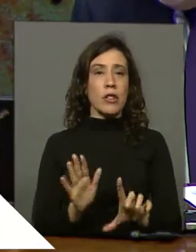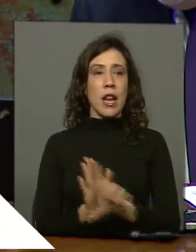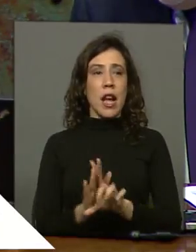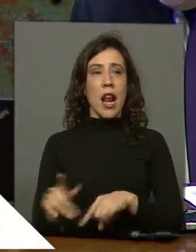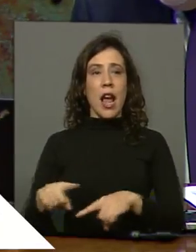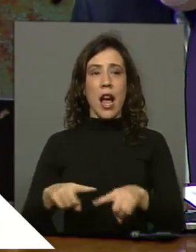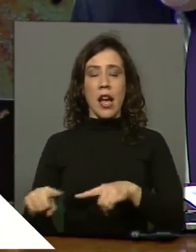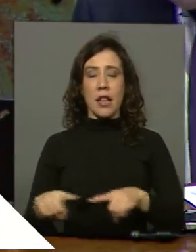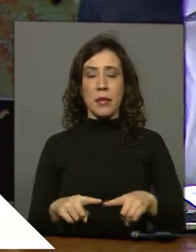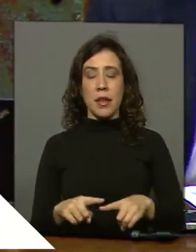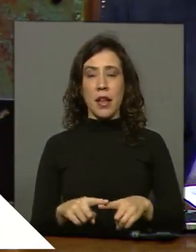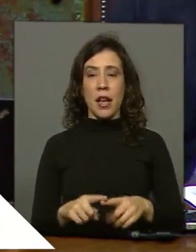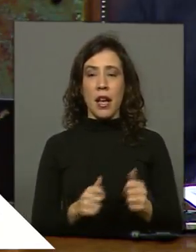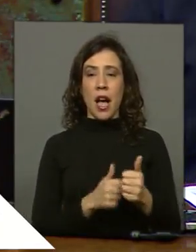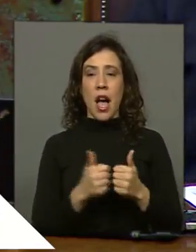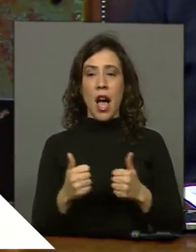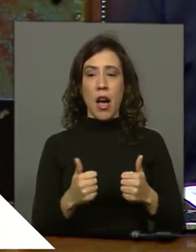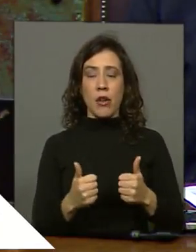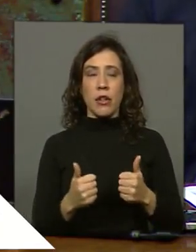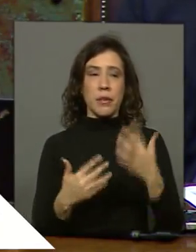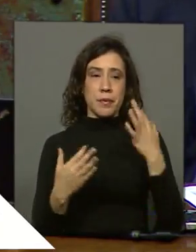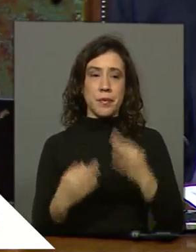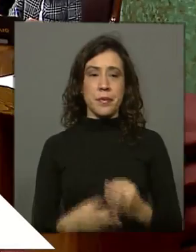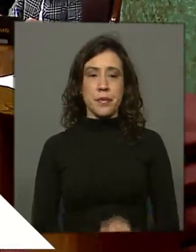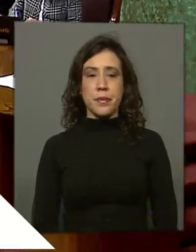administrativos que la autoridad disponga